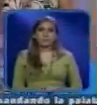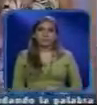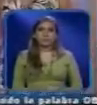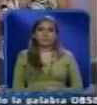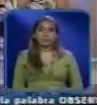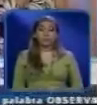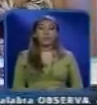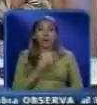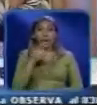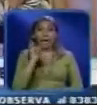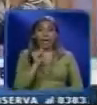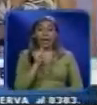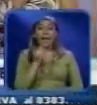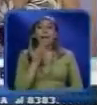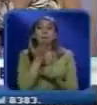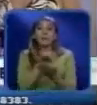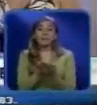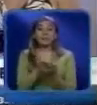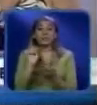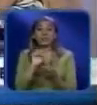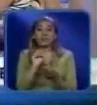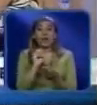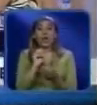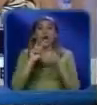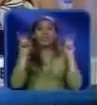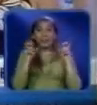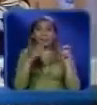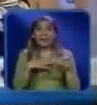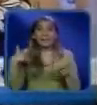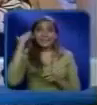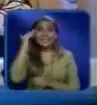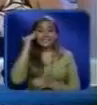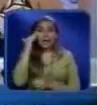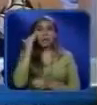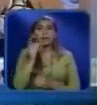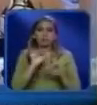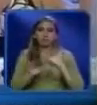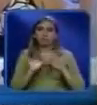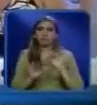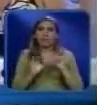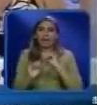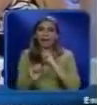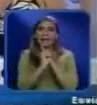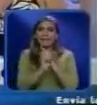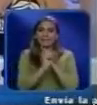Si usted tiene alguna sugerencia que hacer o algún tema que proponer, te invitamos a utilizar nuestro correo